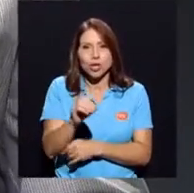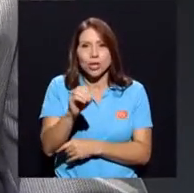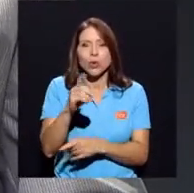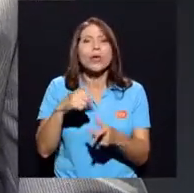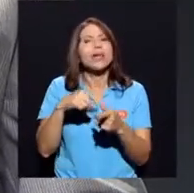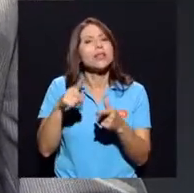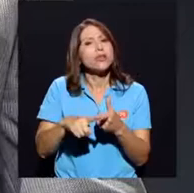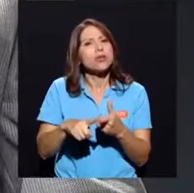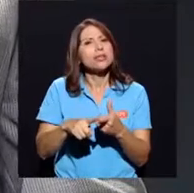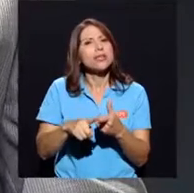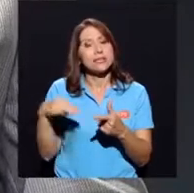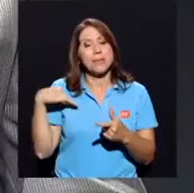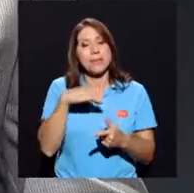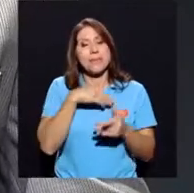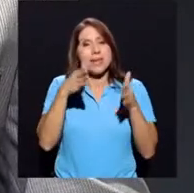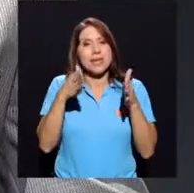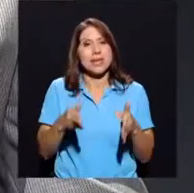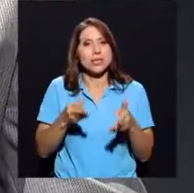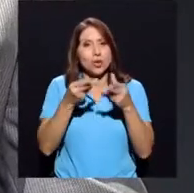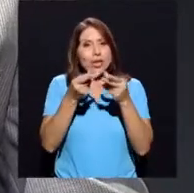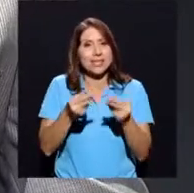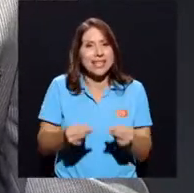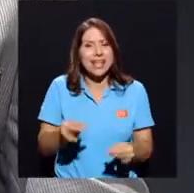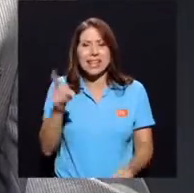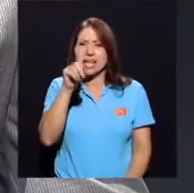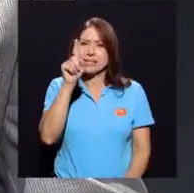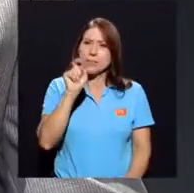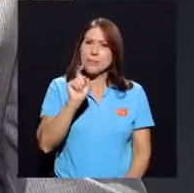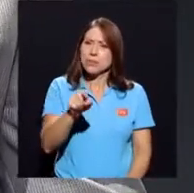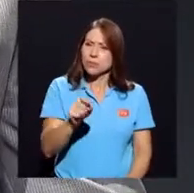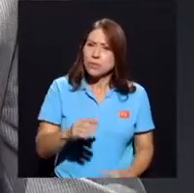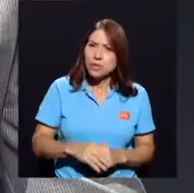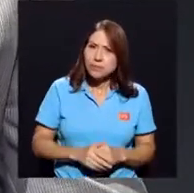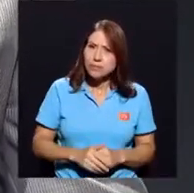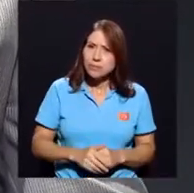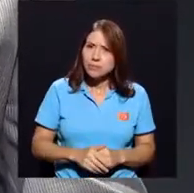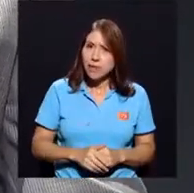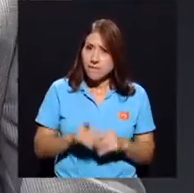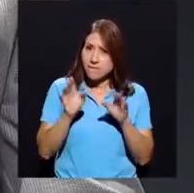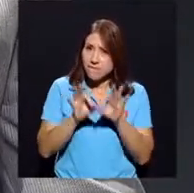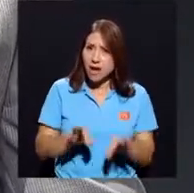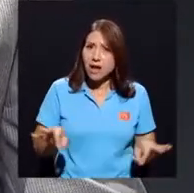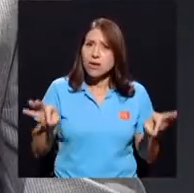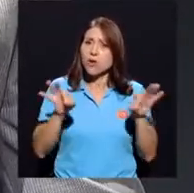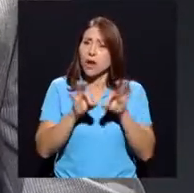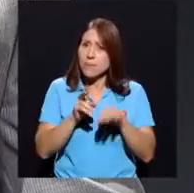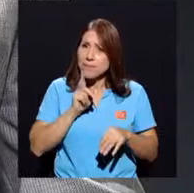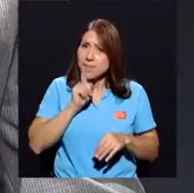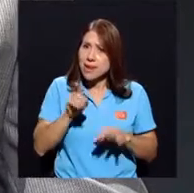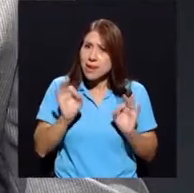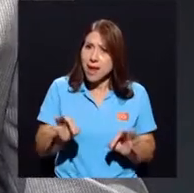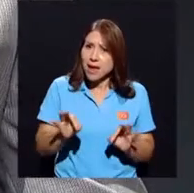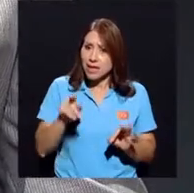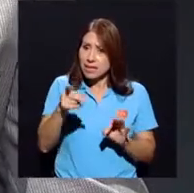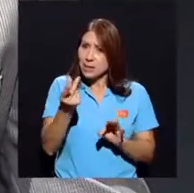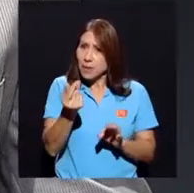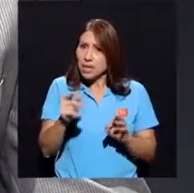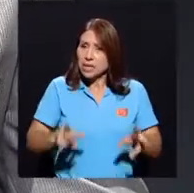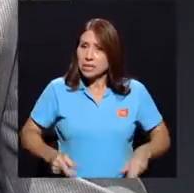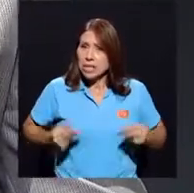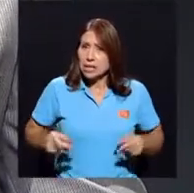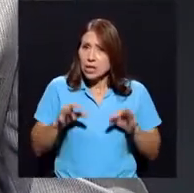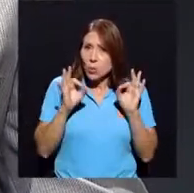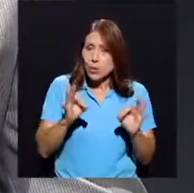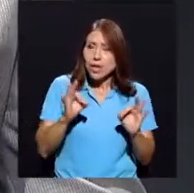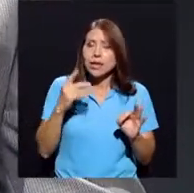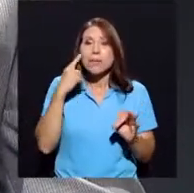entonces este ministro siempre quiere hacerse es valió la pena y estamos gastando y en esa plata como para decir si se